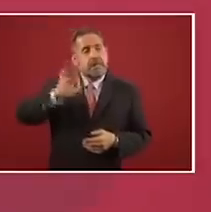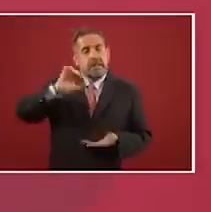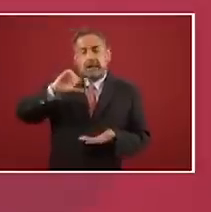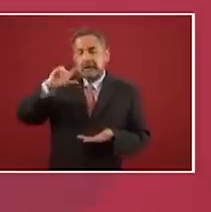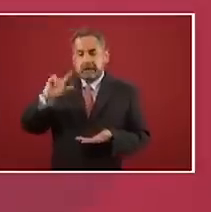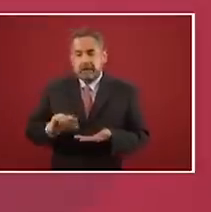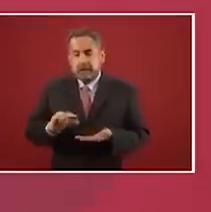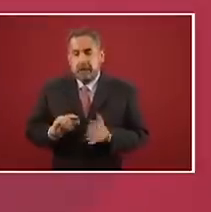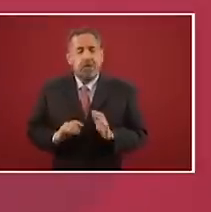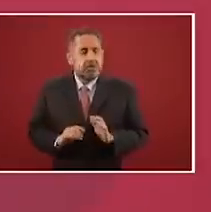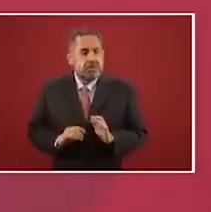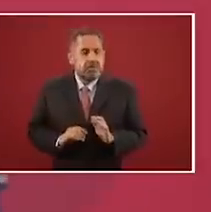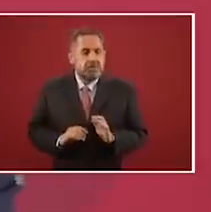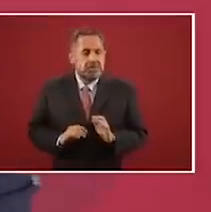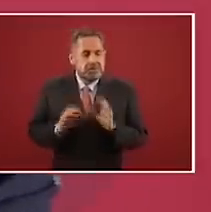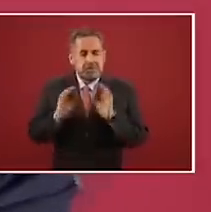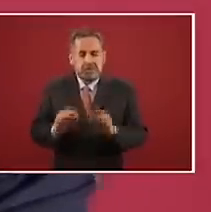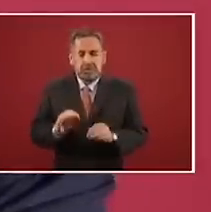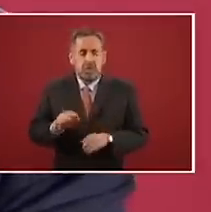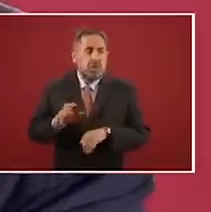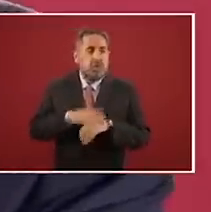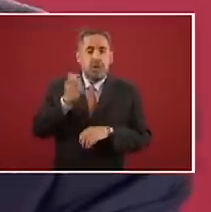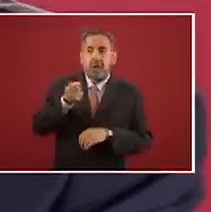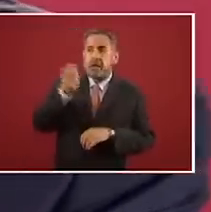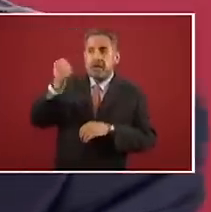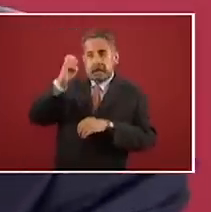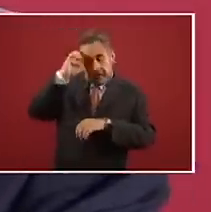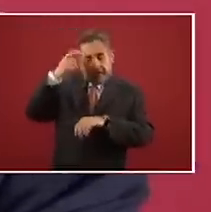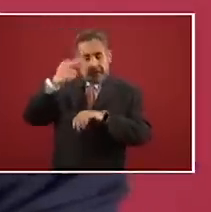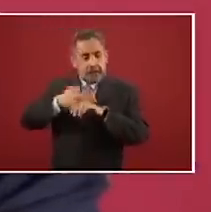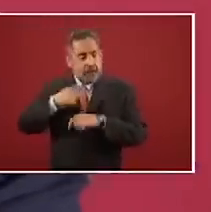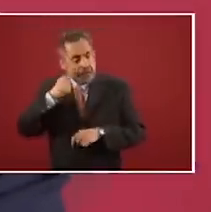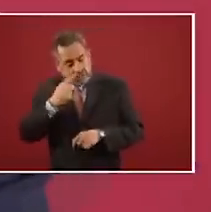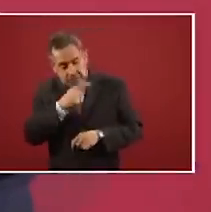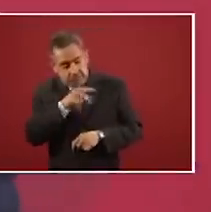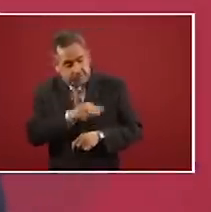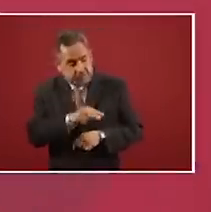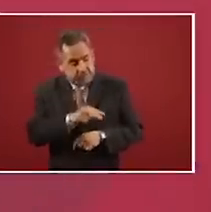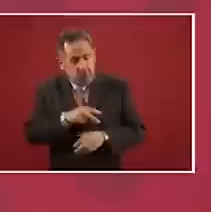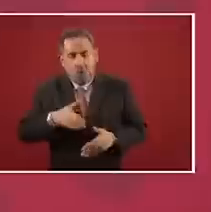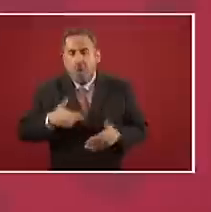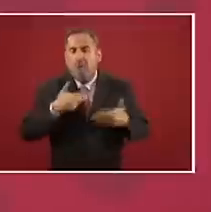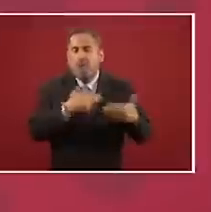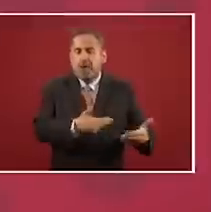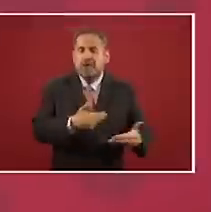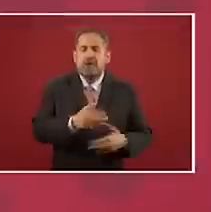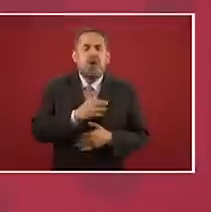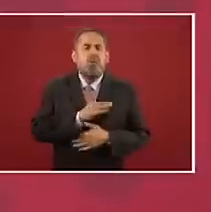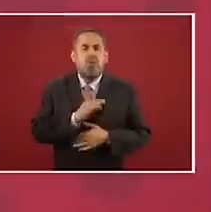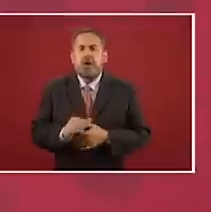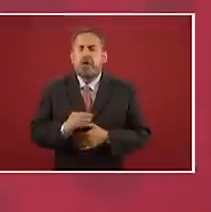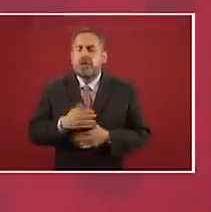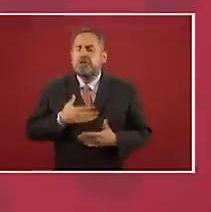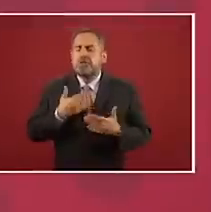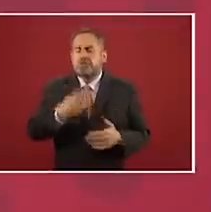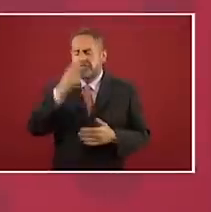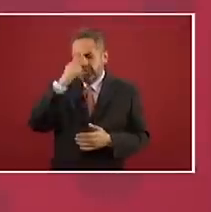porque tienen los inversionistas mucha confianza en México.